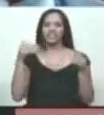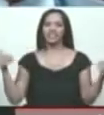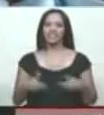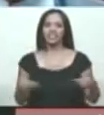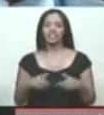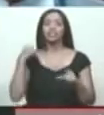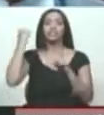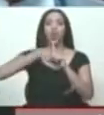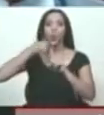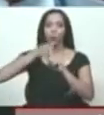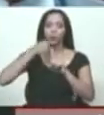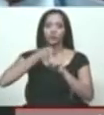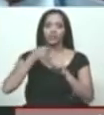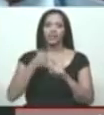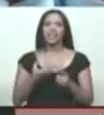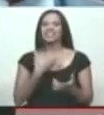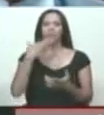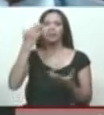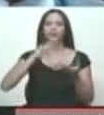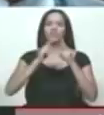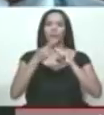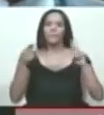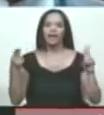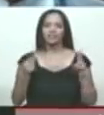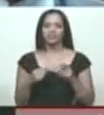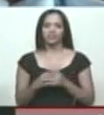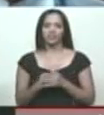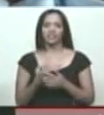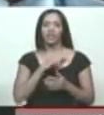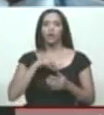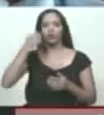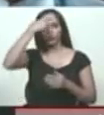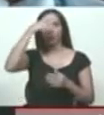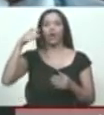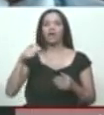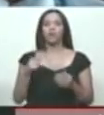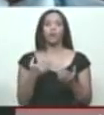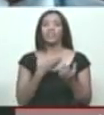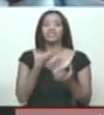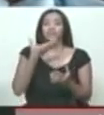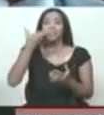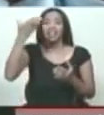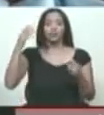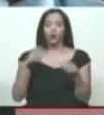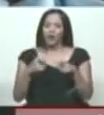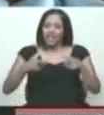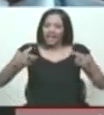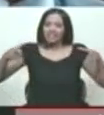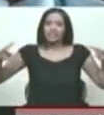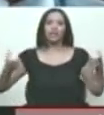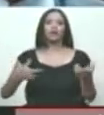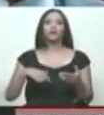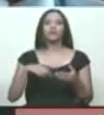de lucha, este espíritu de paz de nuestro pueblo, un espíritu gigantesco de paz del